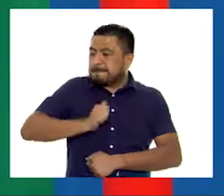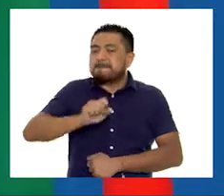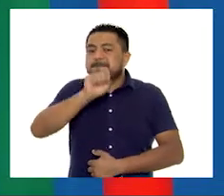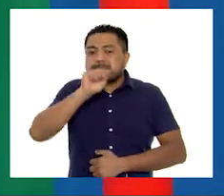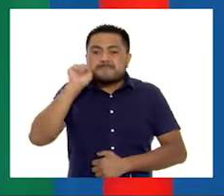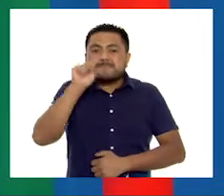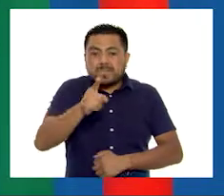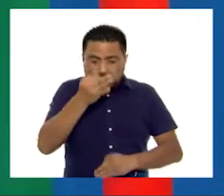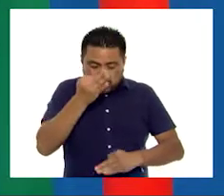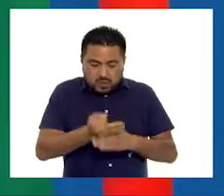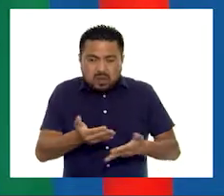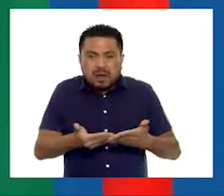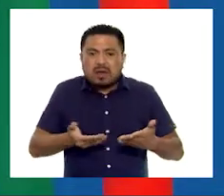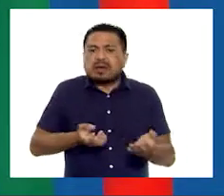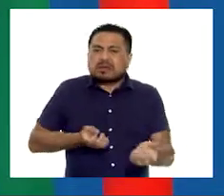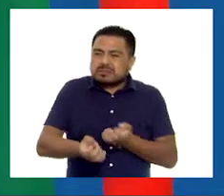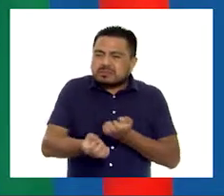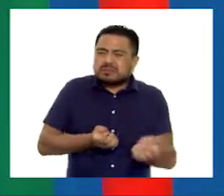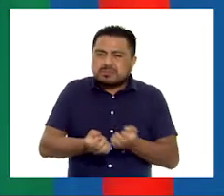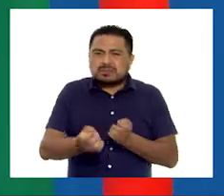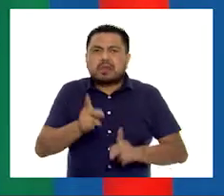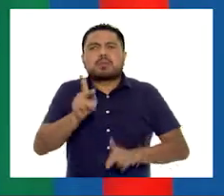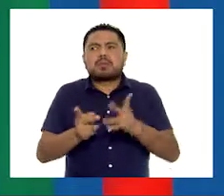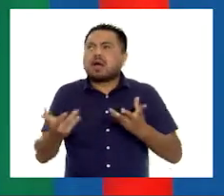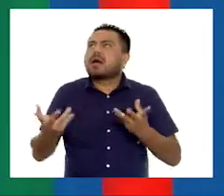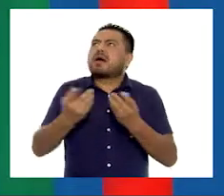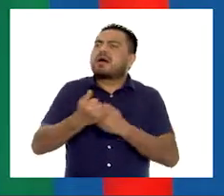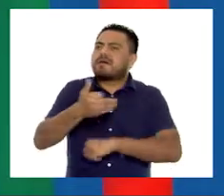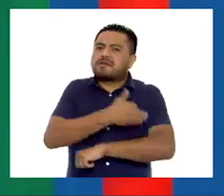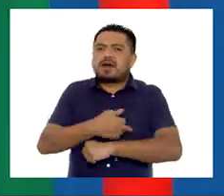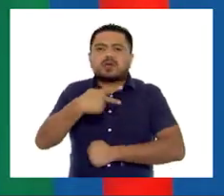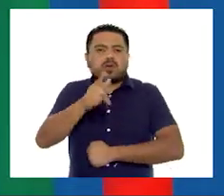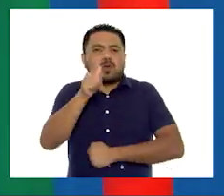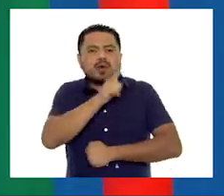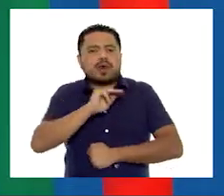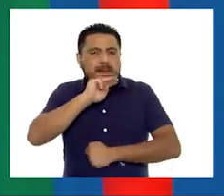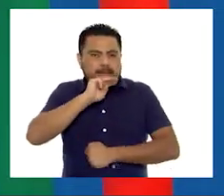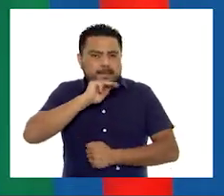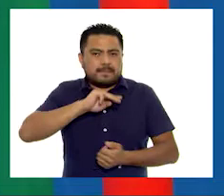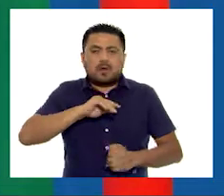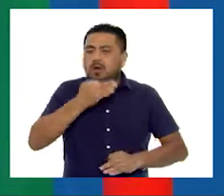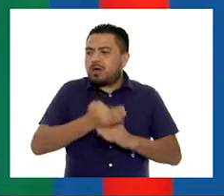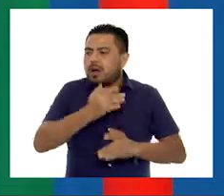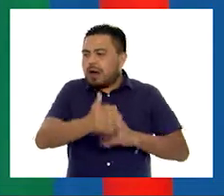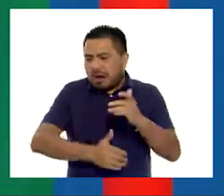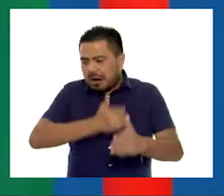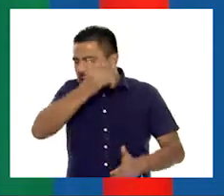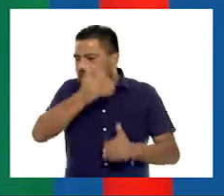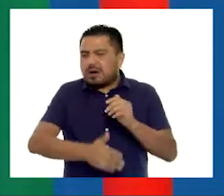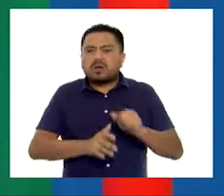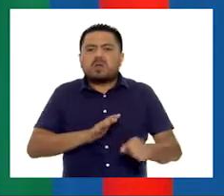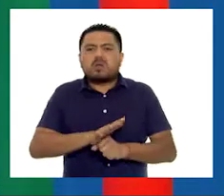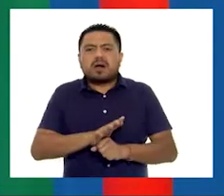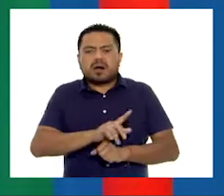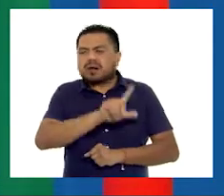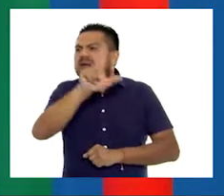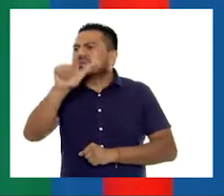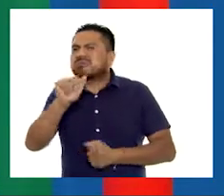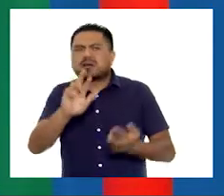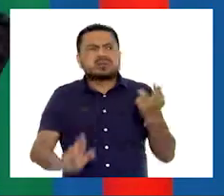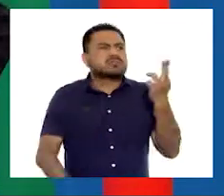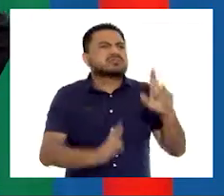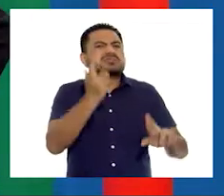este momento para practicarla y plática con tu familia en tu lengua materna por hoy hemos terminado con y después de la